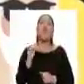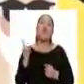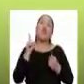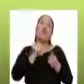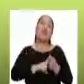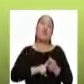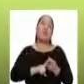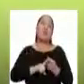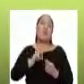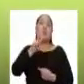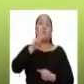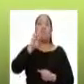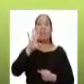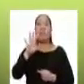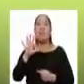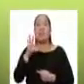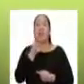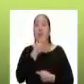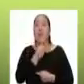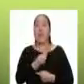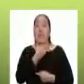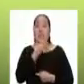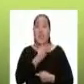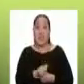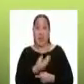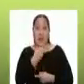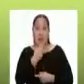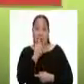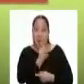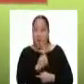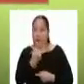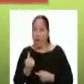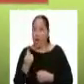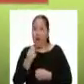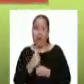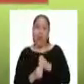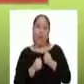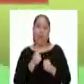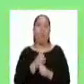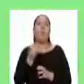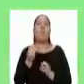año. Y se llama corriente del Niño en referencia a la época de la